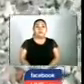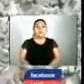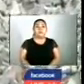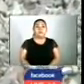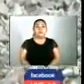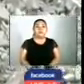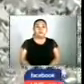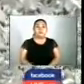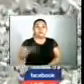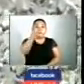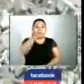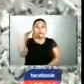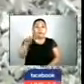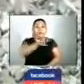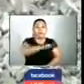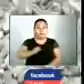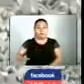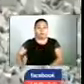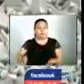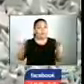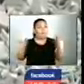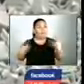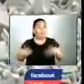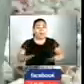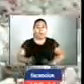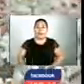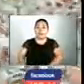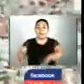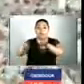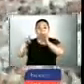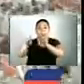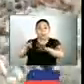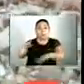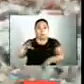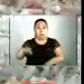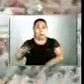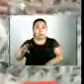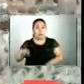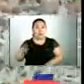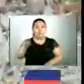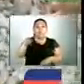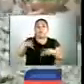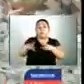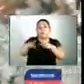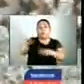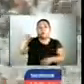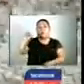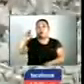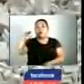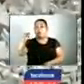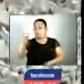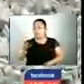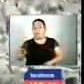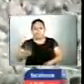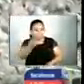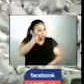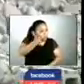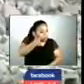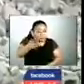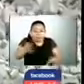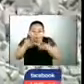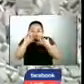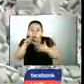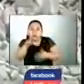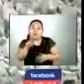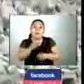El Salvador ya cuenta con seis elementos de una unidad canina formados con el método ARCON para localizar a personas soterradas y detectar